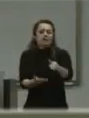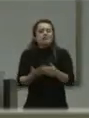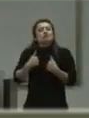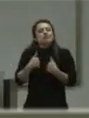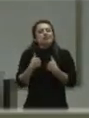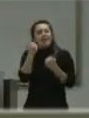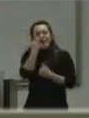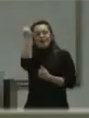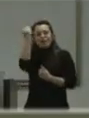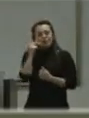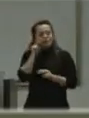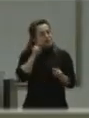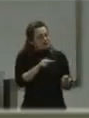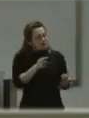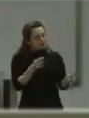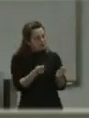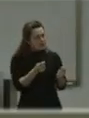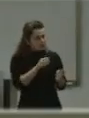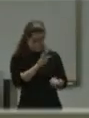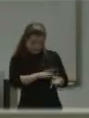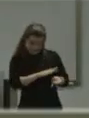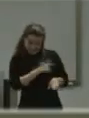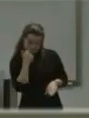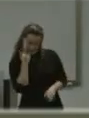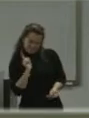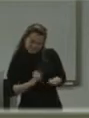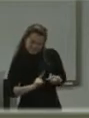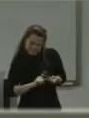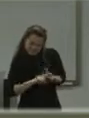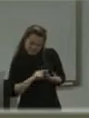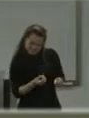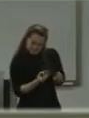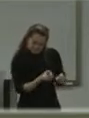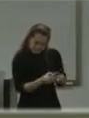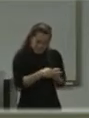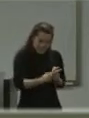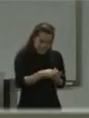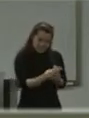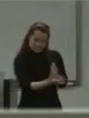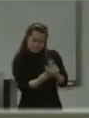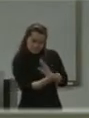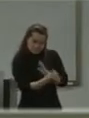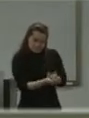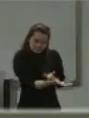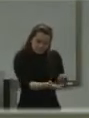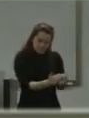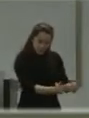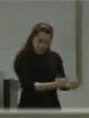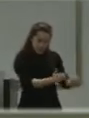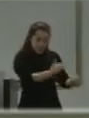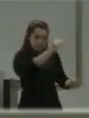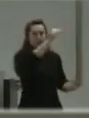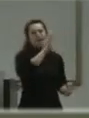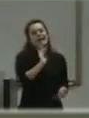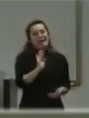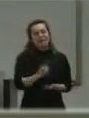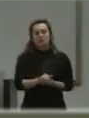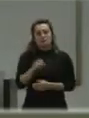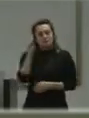manejamos y cómo empezamos a darles esas herramientas y esas habilidades dentro de esas etapas obviamente